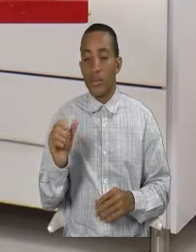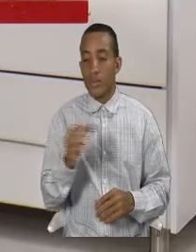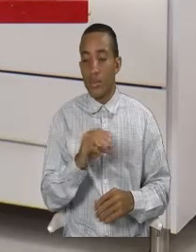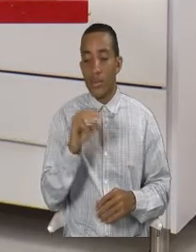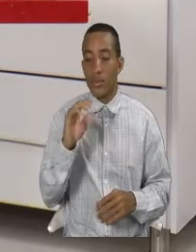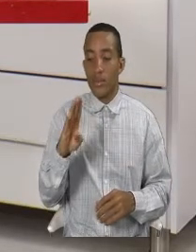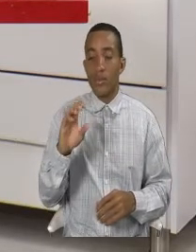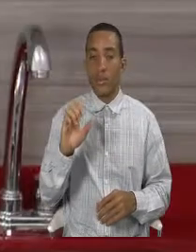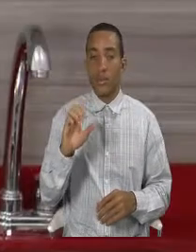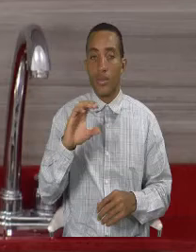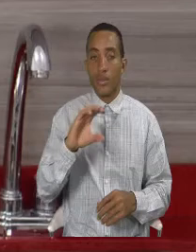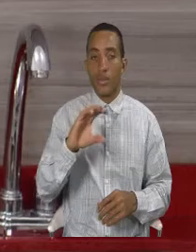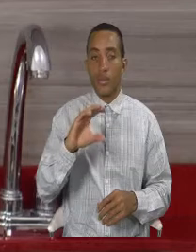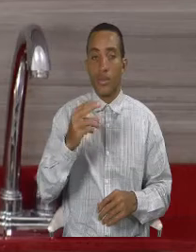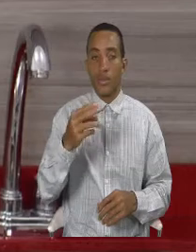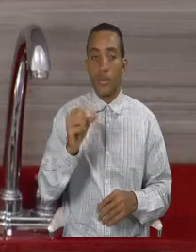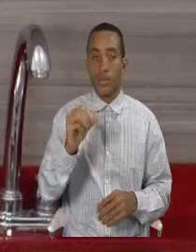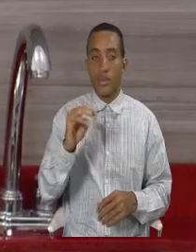curry,